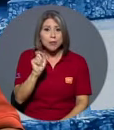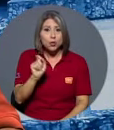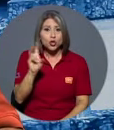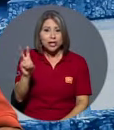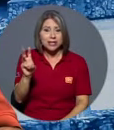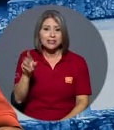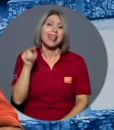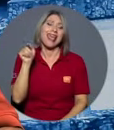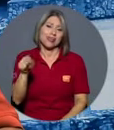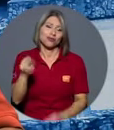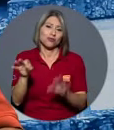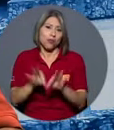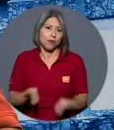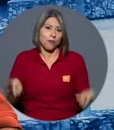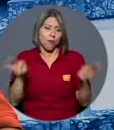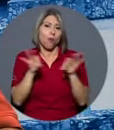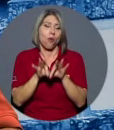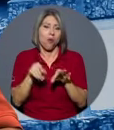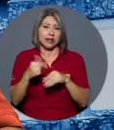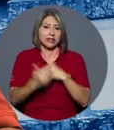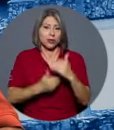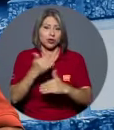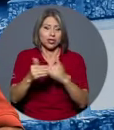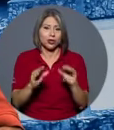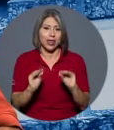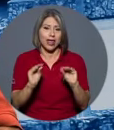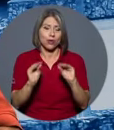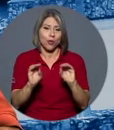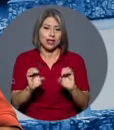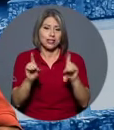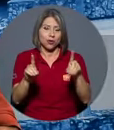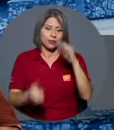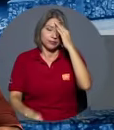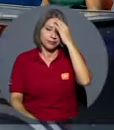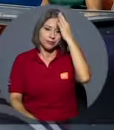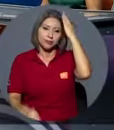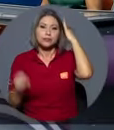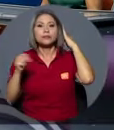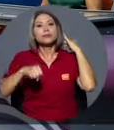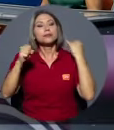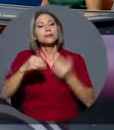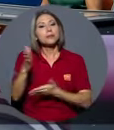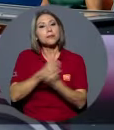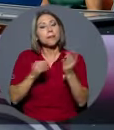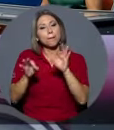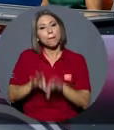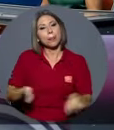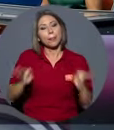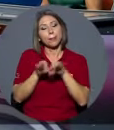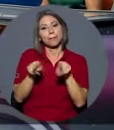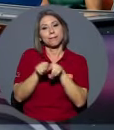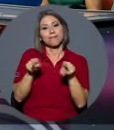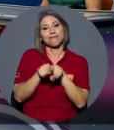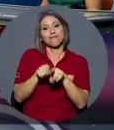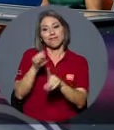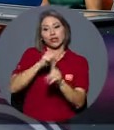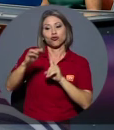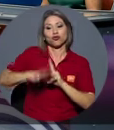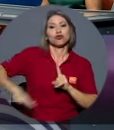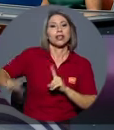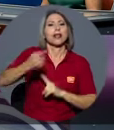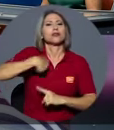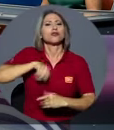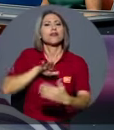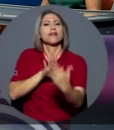una contribución, digamos, importante de este proceso de educación. Sí, hay algo también que es importante del cómo sociedad lo